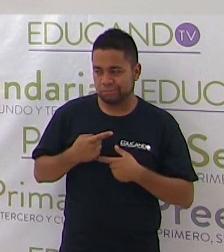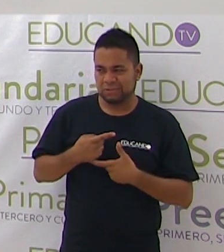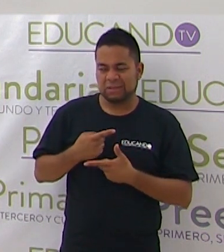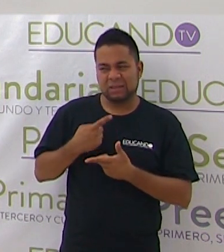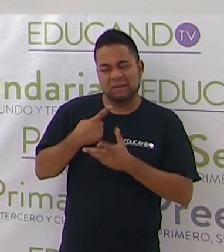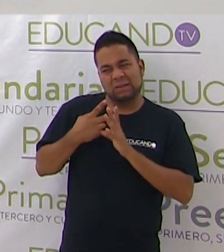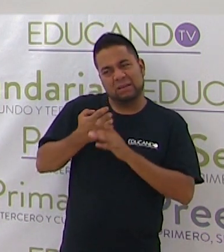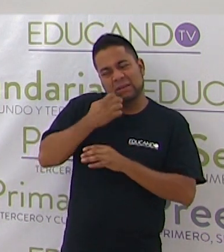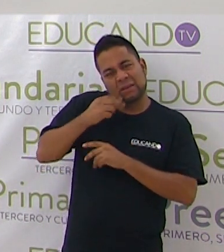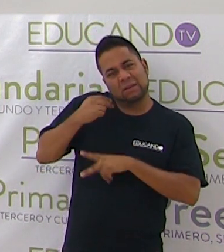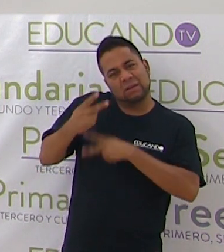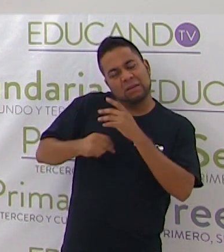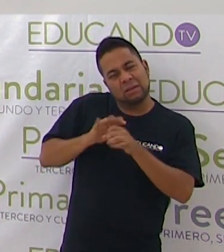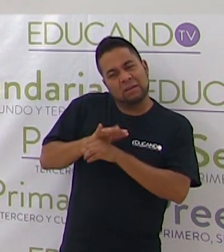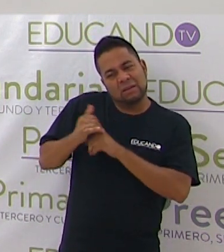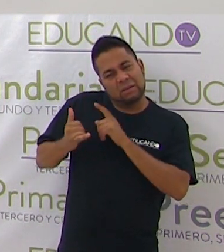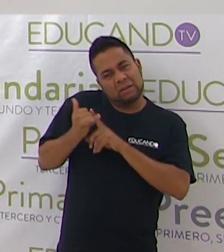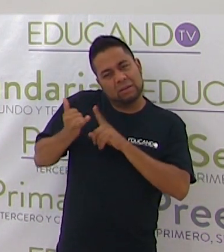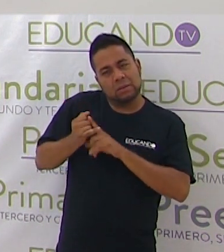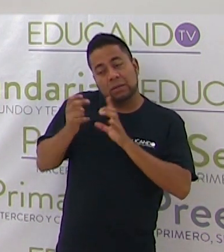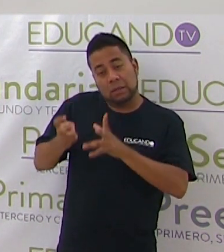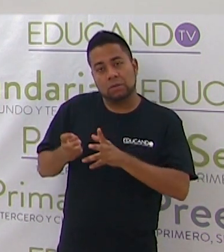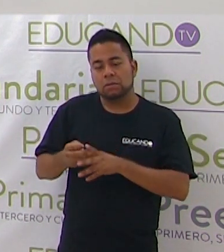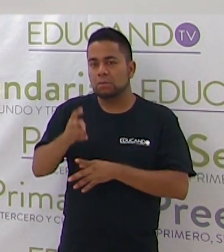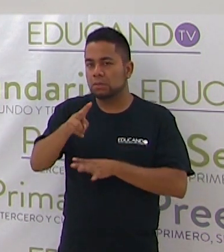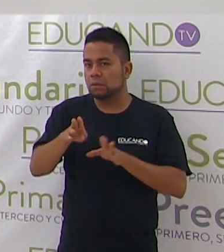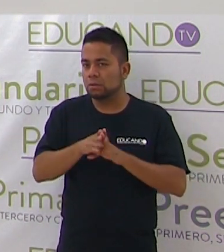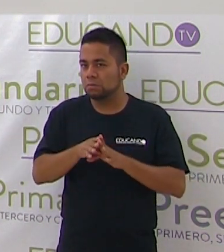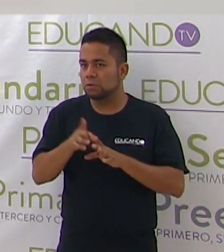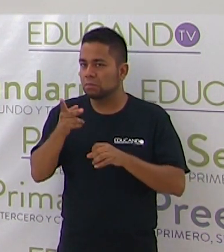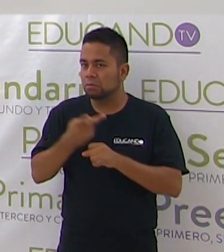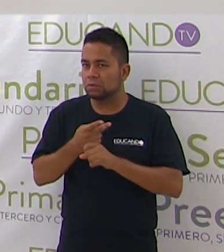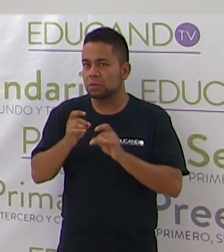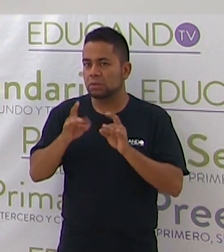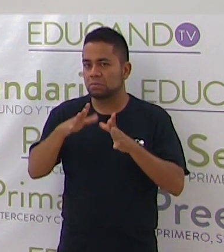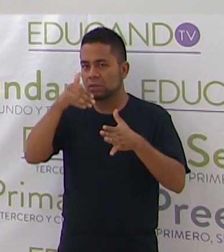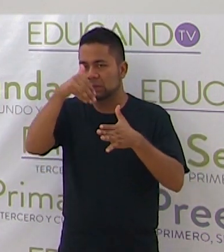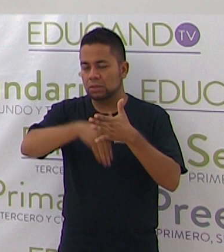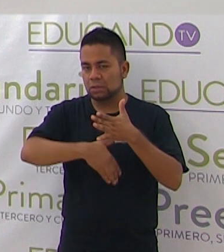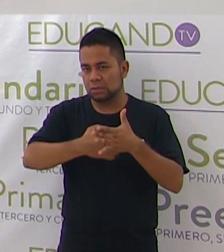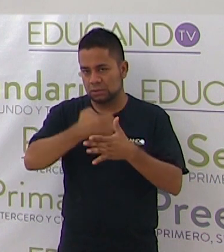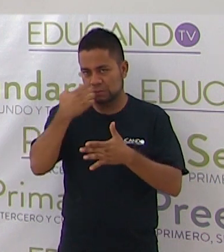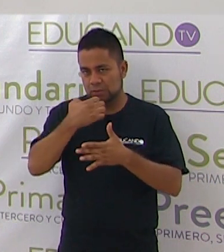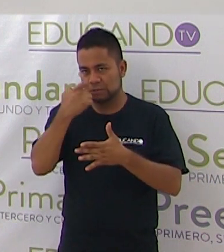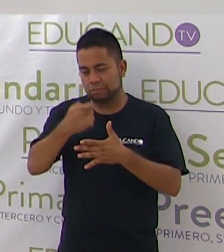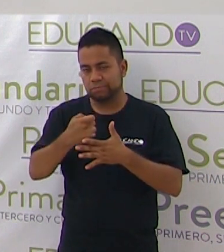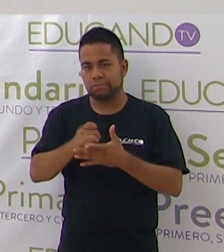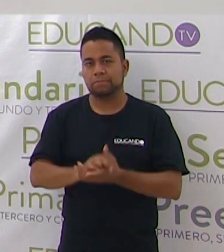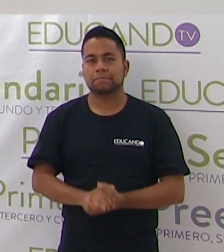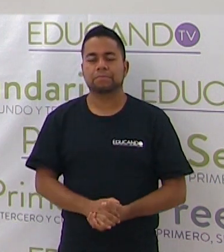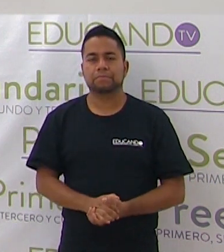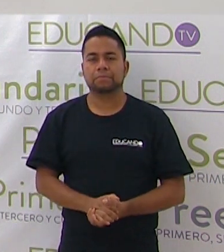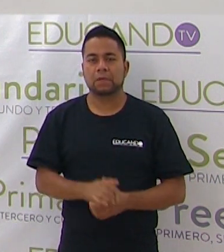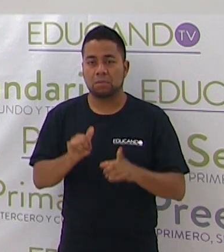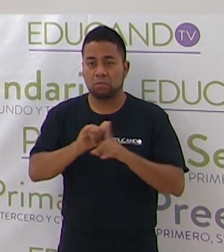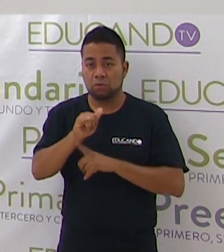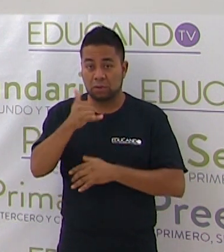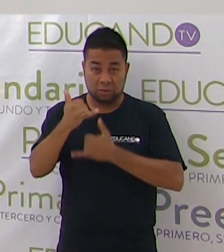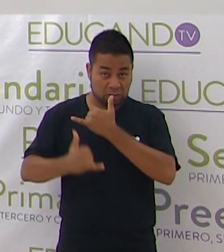escuela por esta causa. Esta sería también una causa de deserción escolar. El bullying no es un